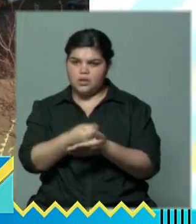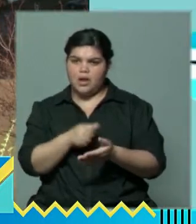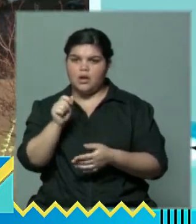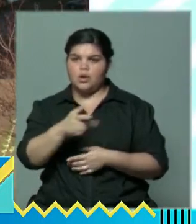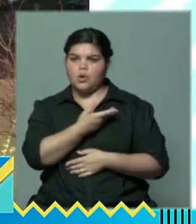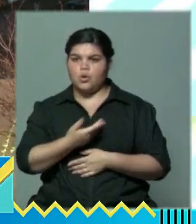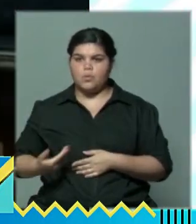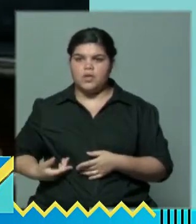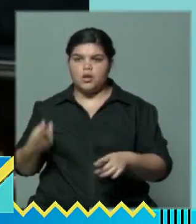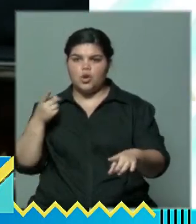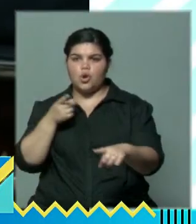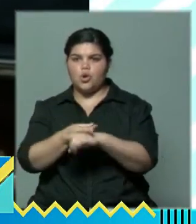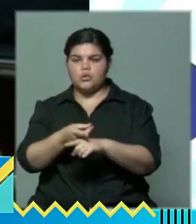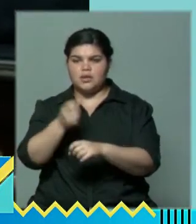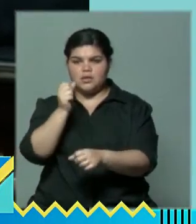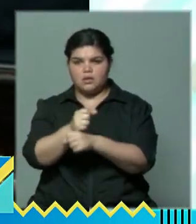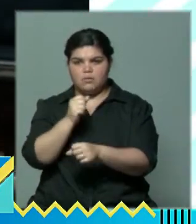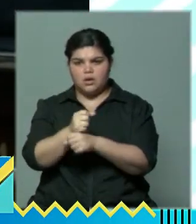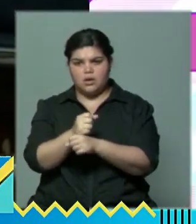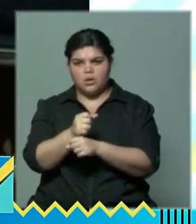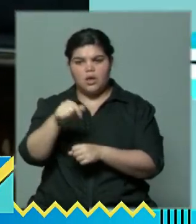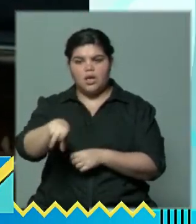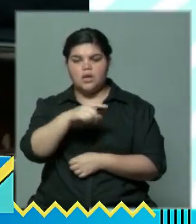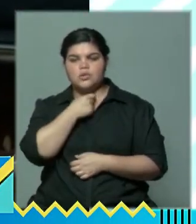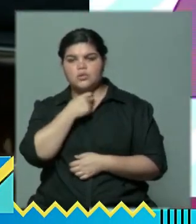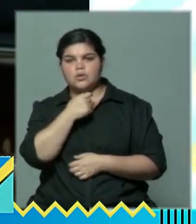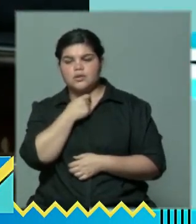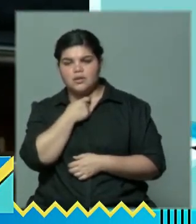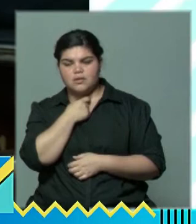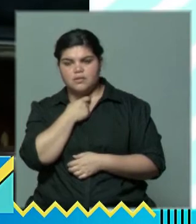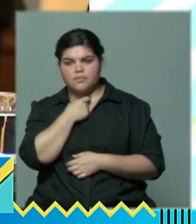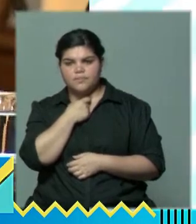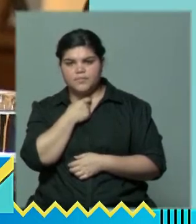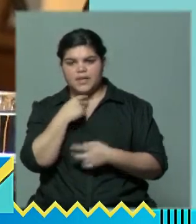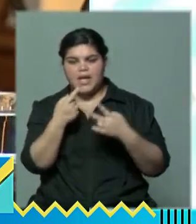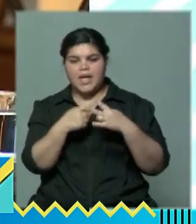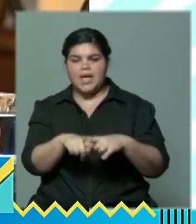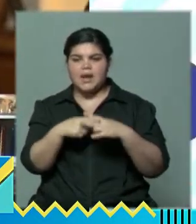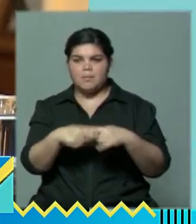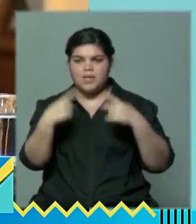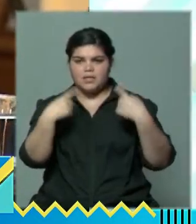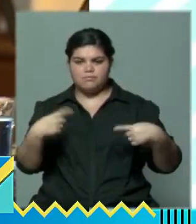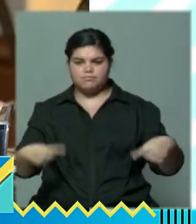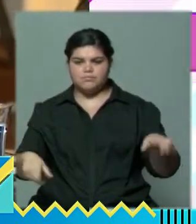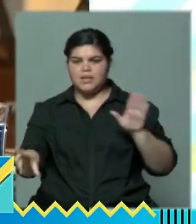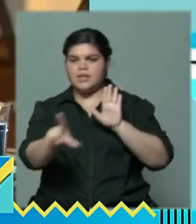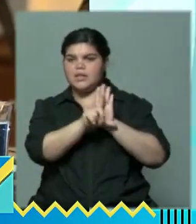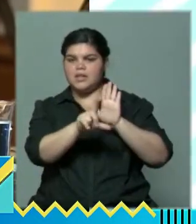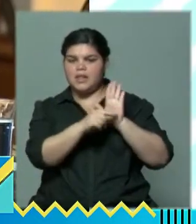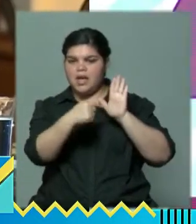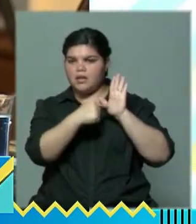reformas en contra de los trabajadores va a tener o va a querer tener a su disposición todas las herramientas legales para que sus fuerzas